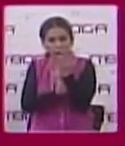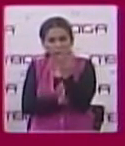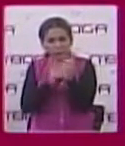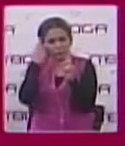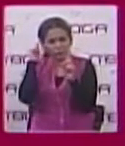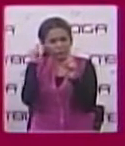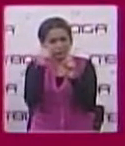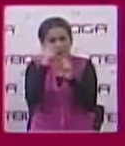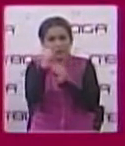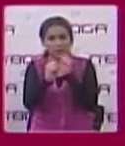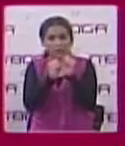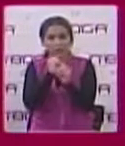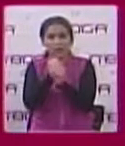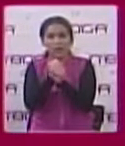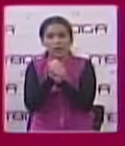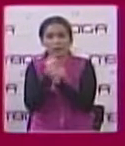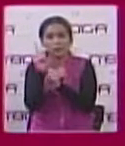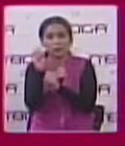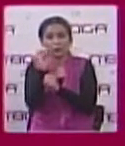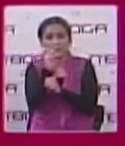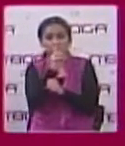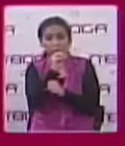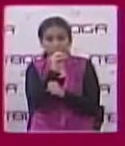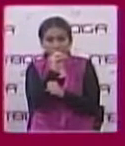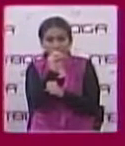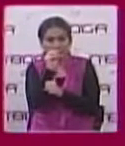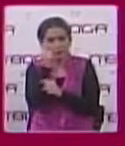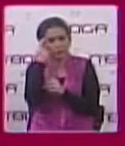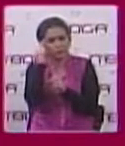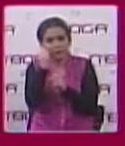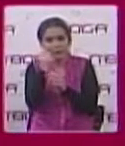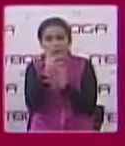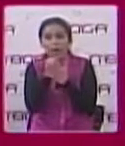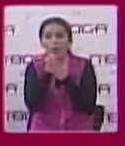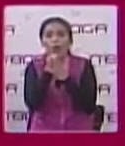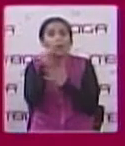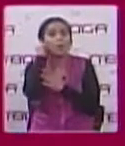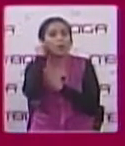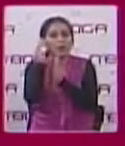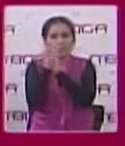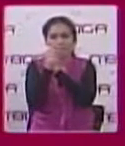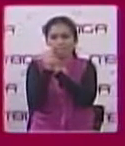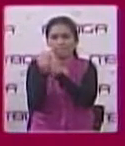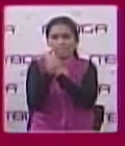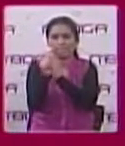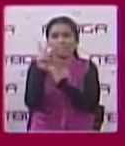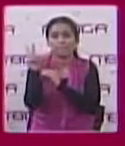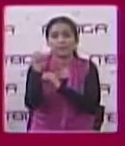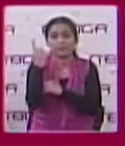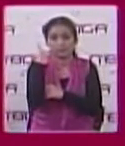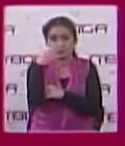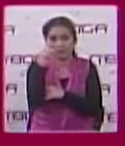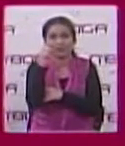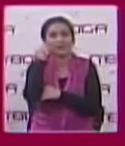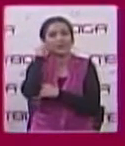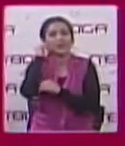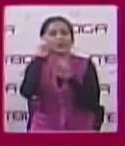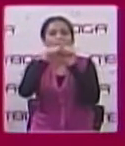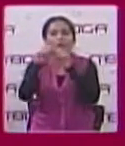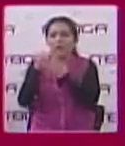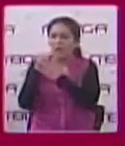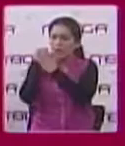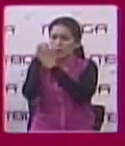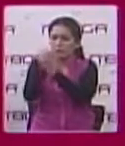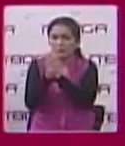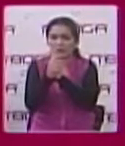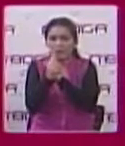a nivel global a 20 millones de mujeres por todas estas destrezas que yo te decía, el poder de ser multifuncional